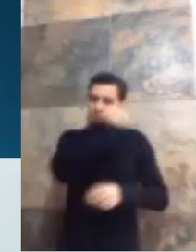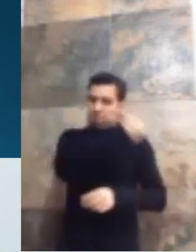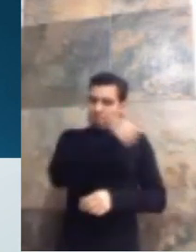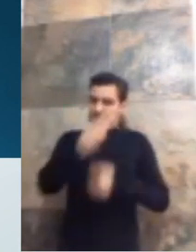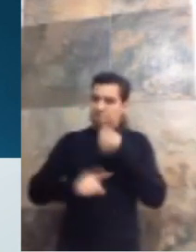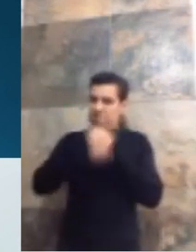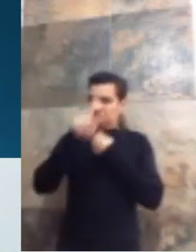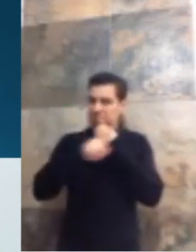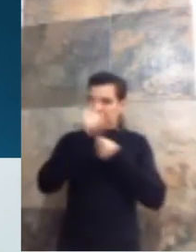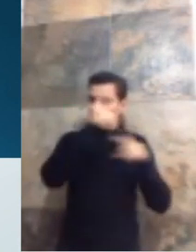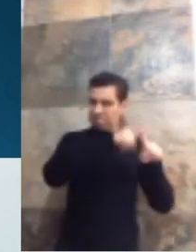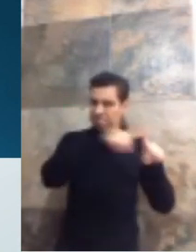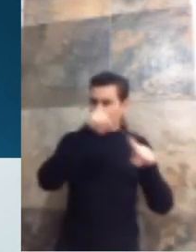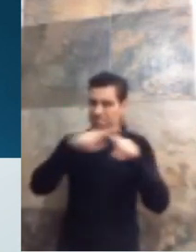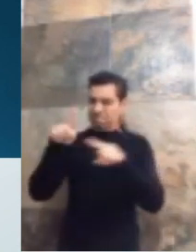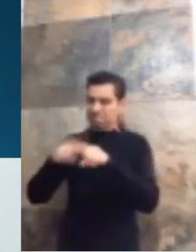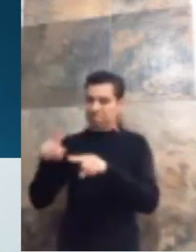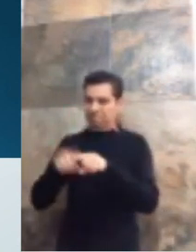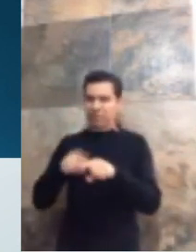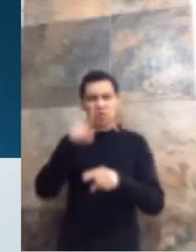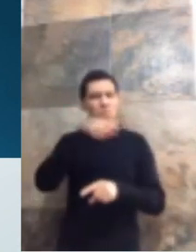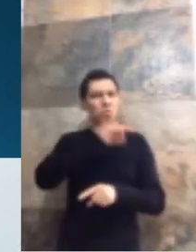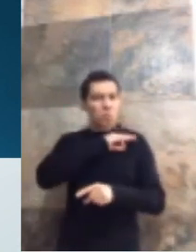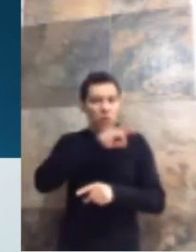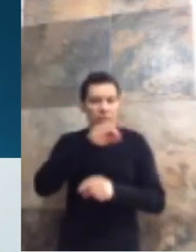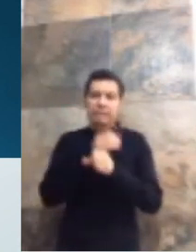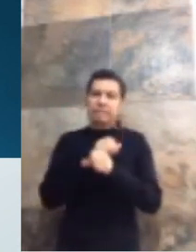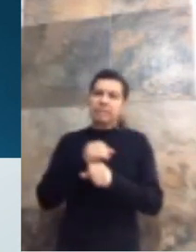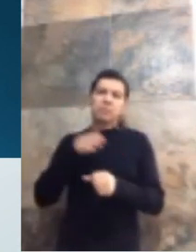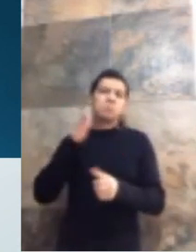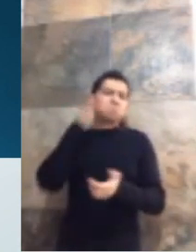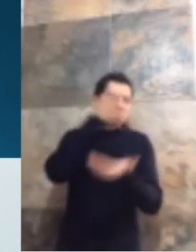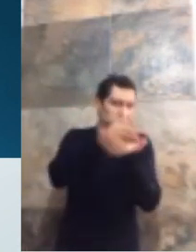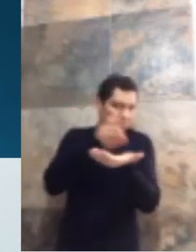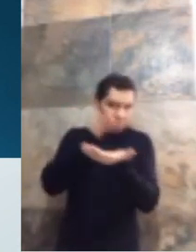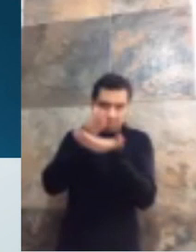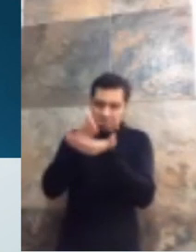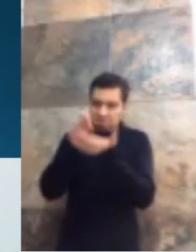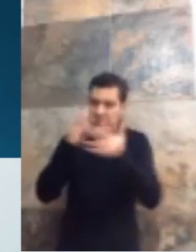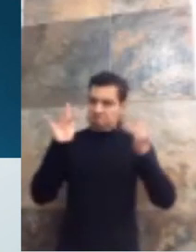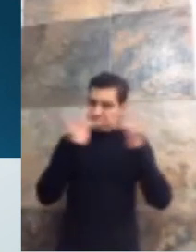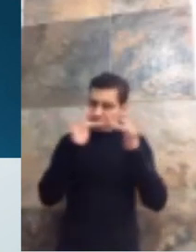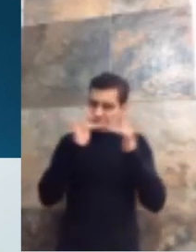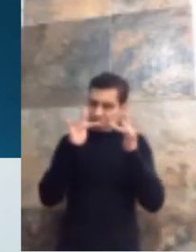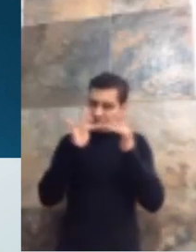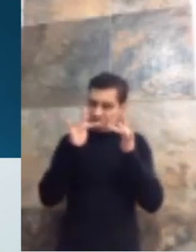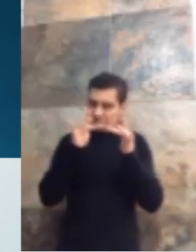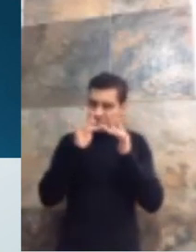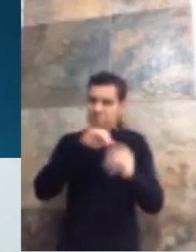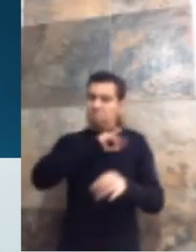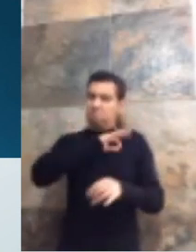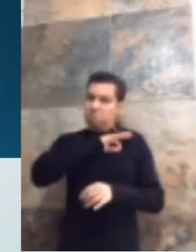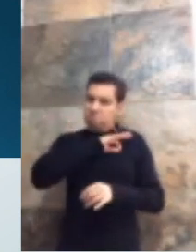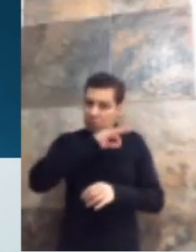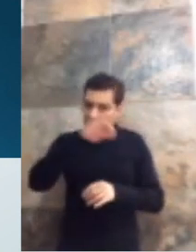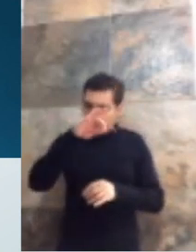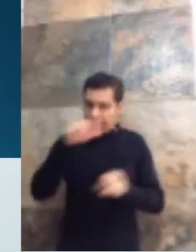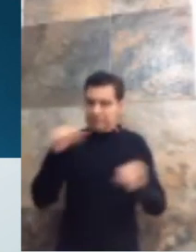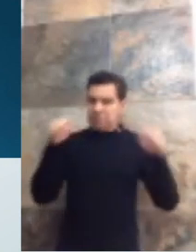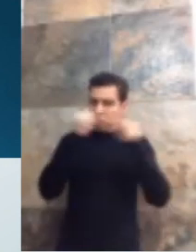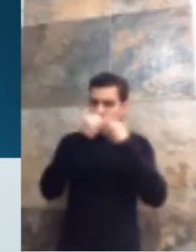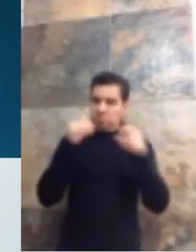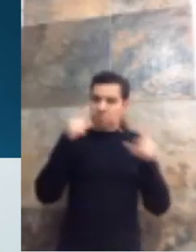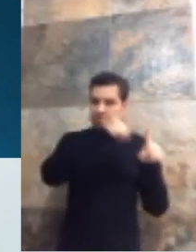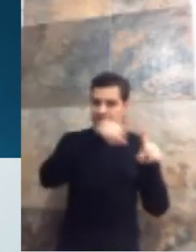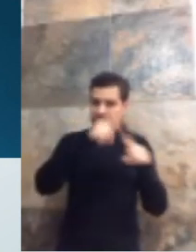menos diverso de cuáles tipos de problemas atienden qué tipos de auxilios a distancia institucional. Aquí tenemos,